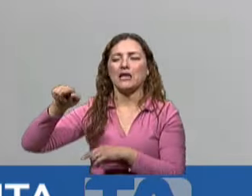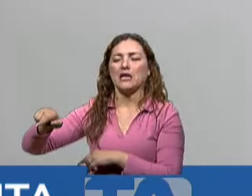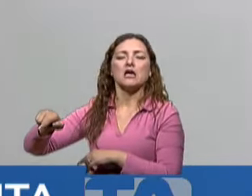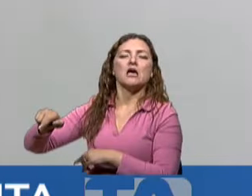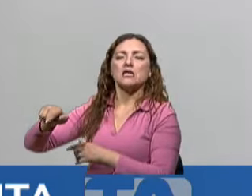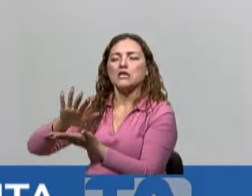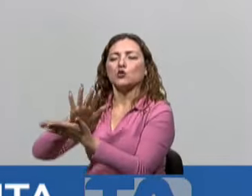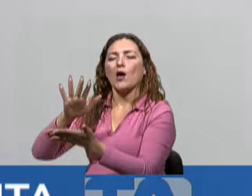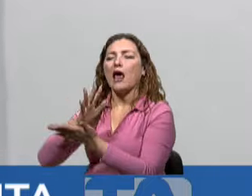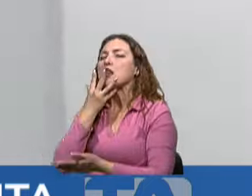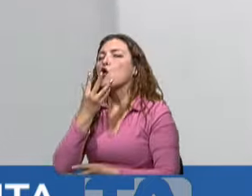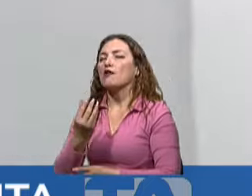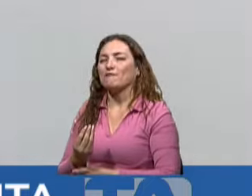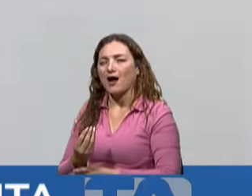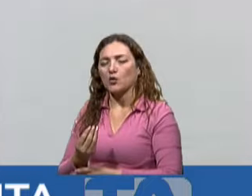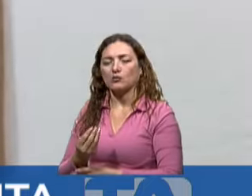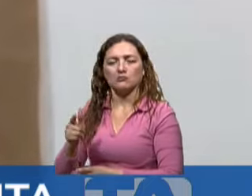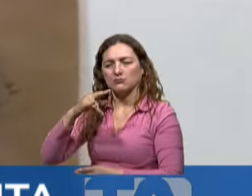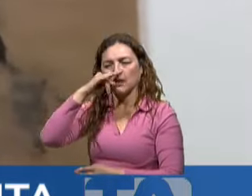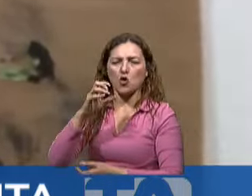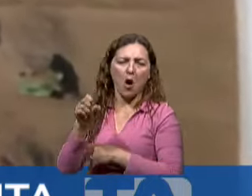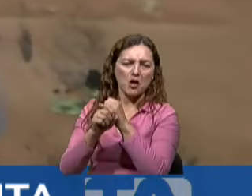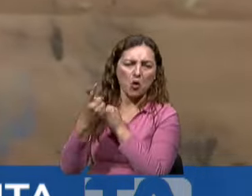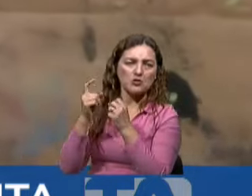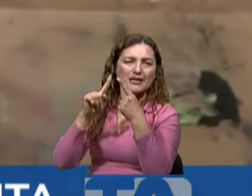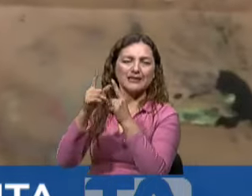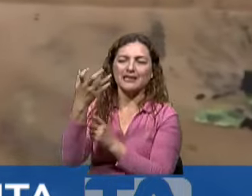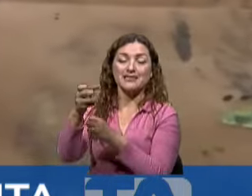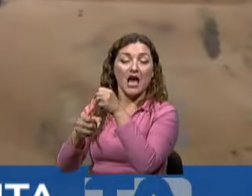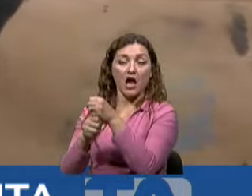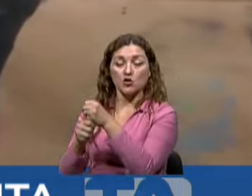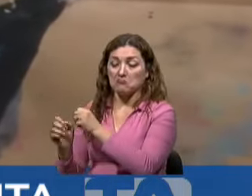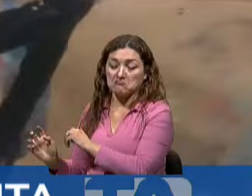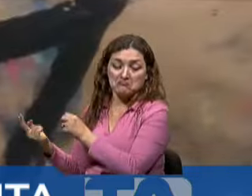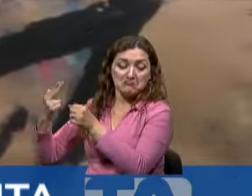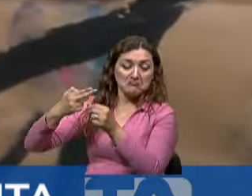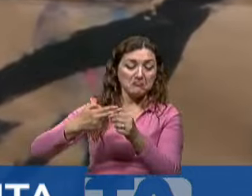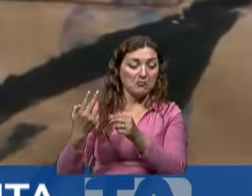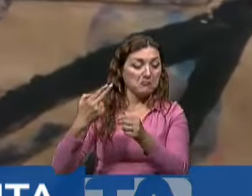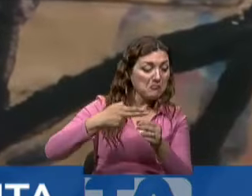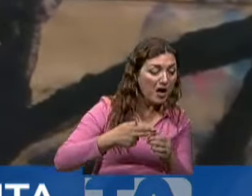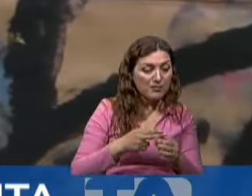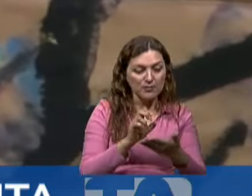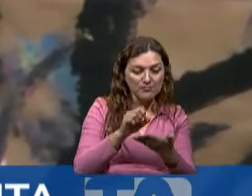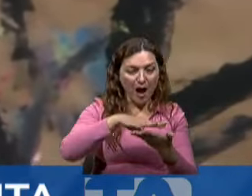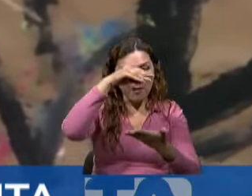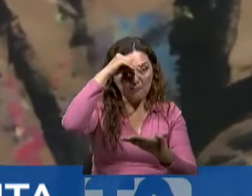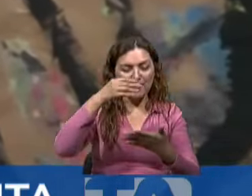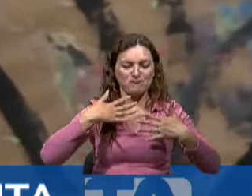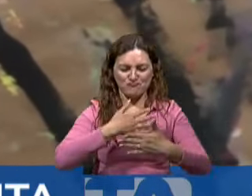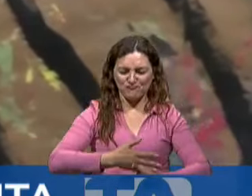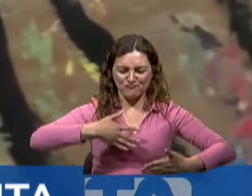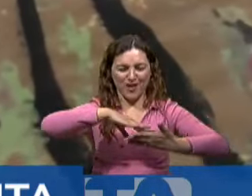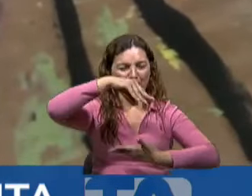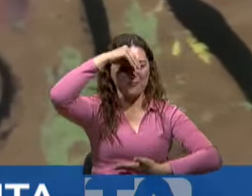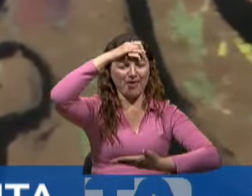Eloy Alfaro. Son niños de alrededor de 11 a 15 años que vinieron durante todo este tiempo a divertirse un poco y a